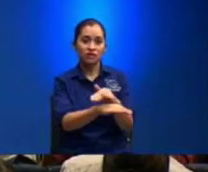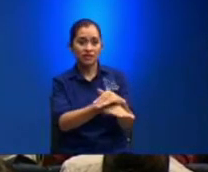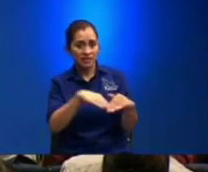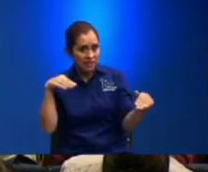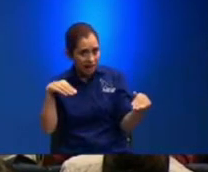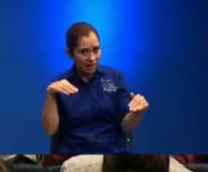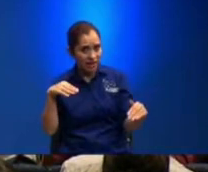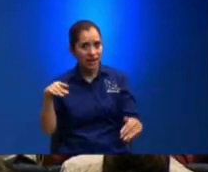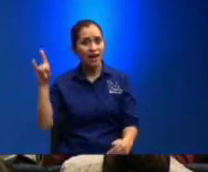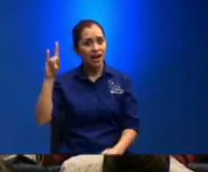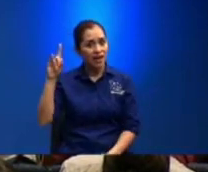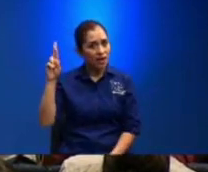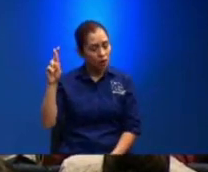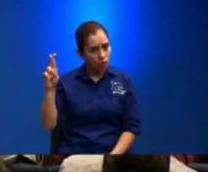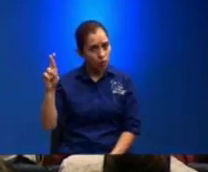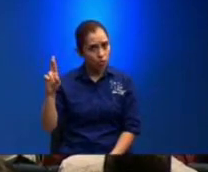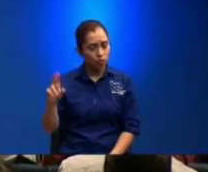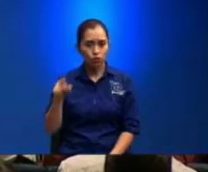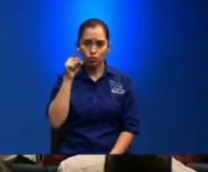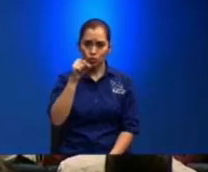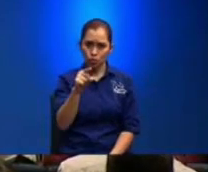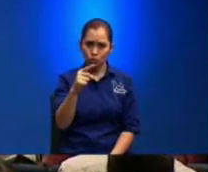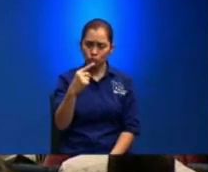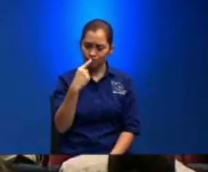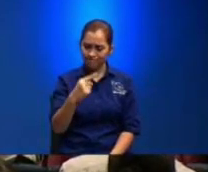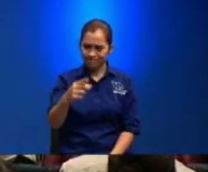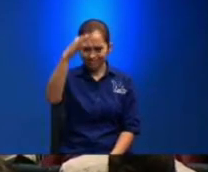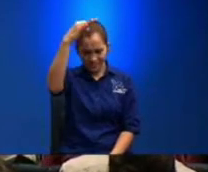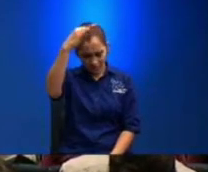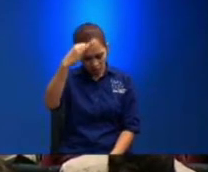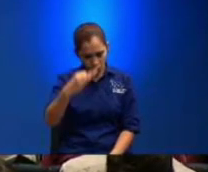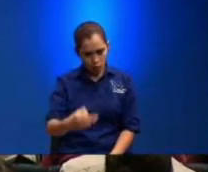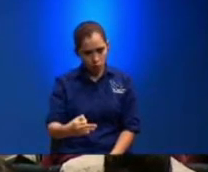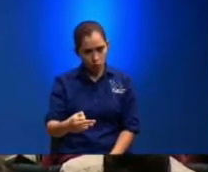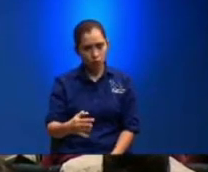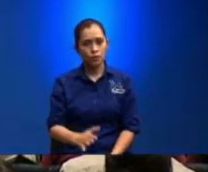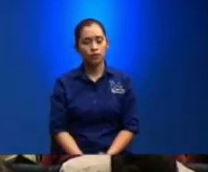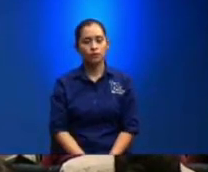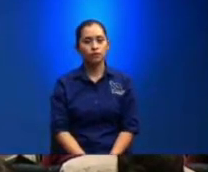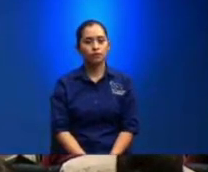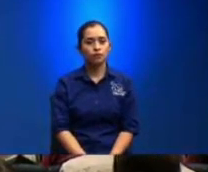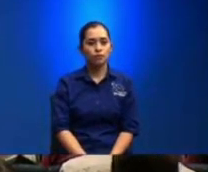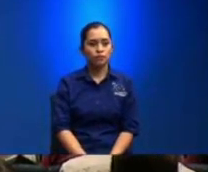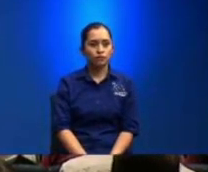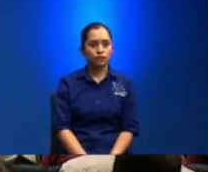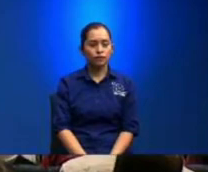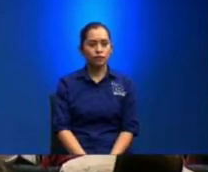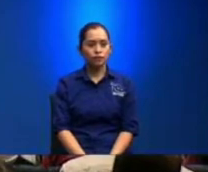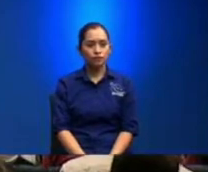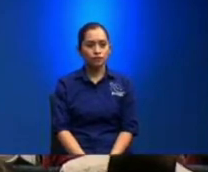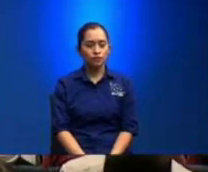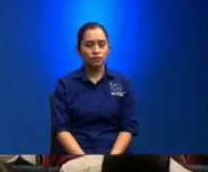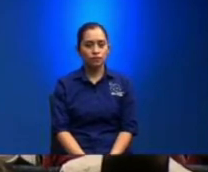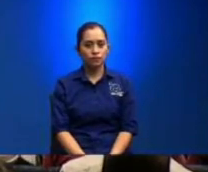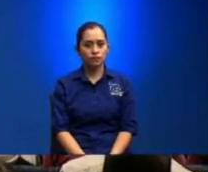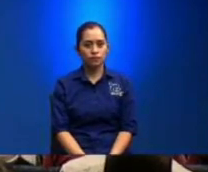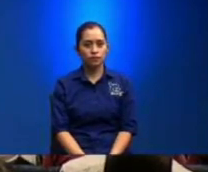no definidos en ese tipo me fui a comprar un sombrero y me lo quité